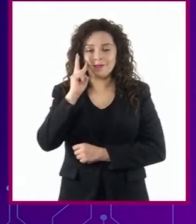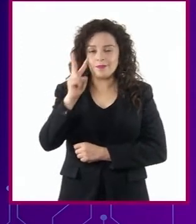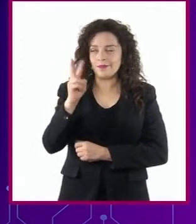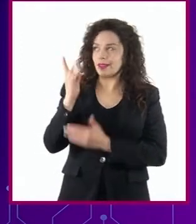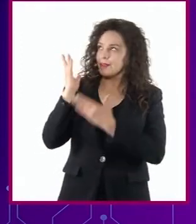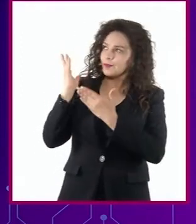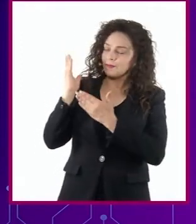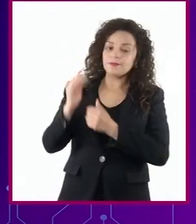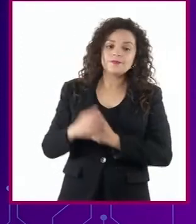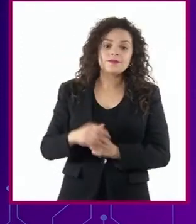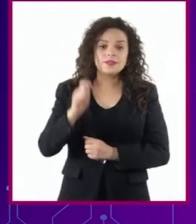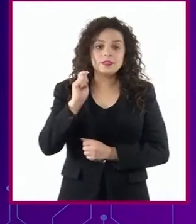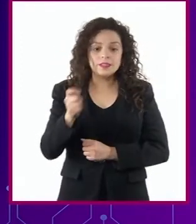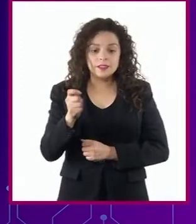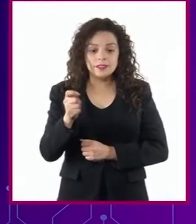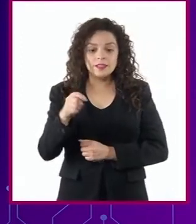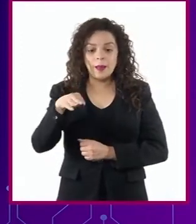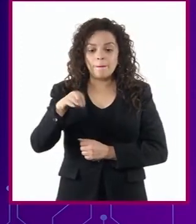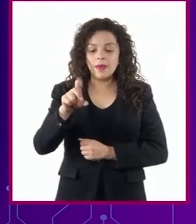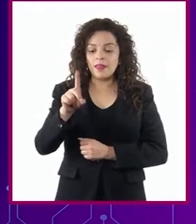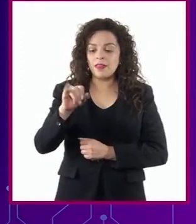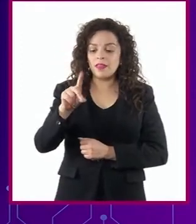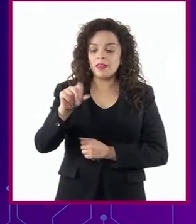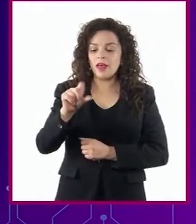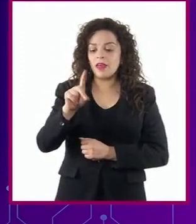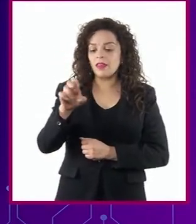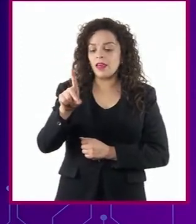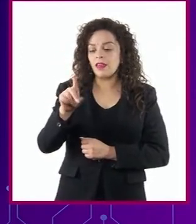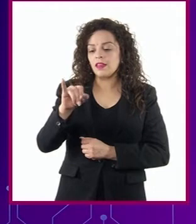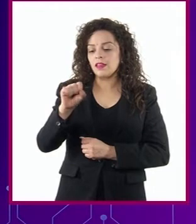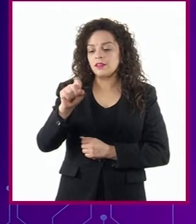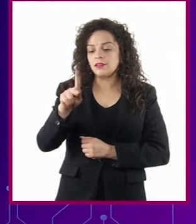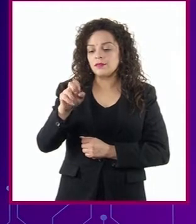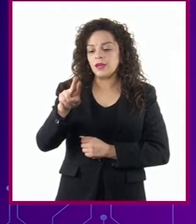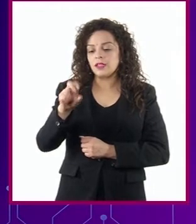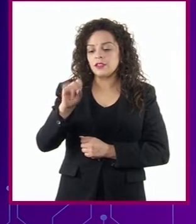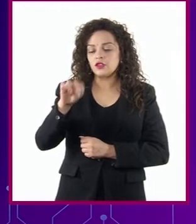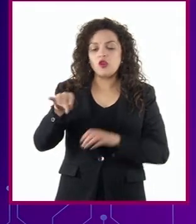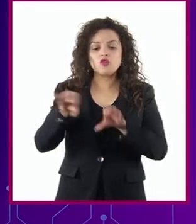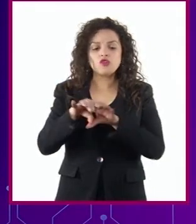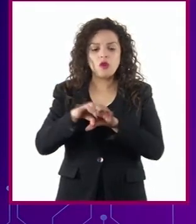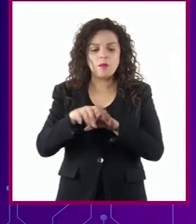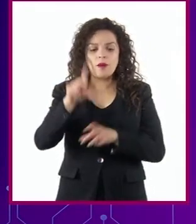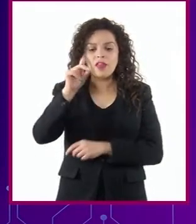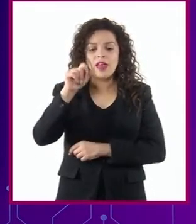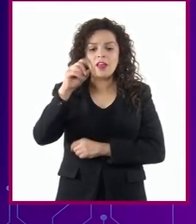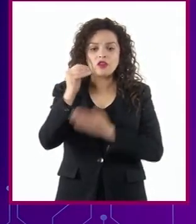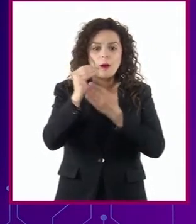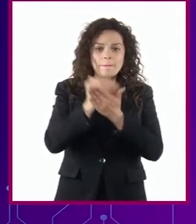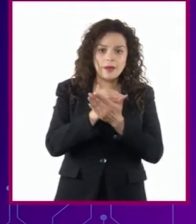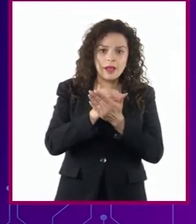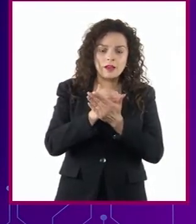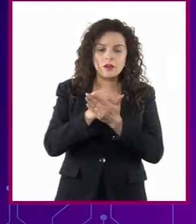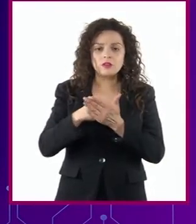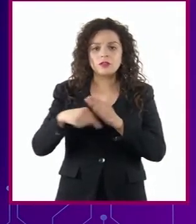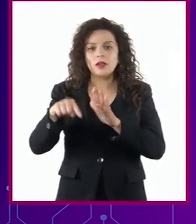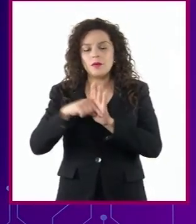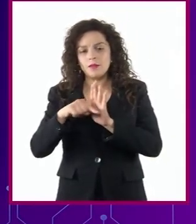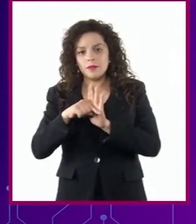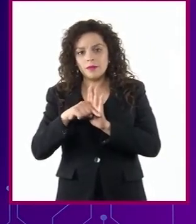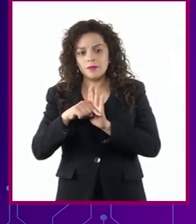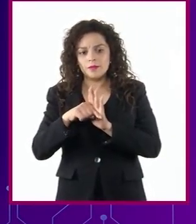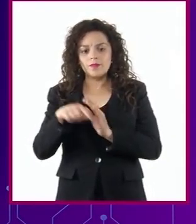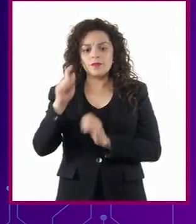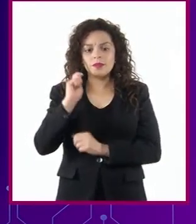El rango es una medida de dispersión. Esta medida se obtiene restando el dato menor del dato mayor de un conjunto de